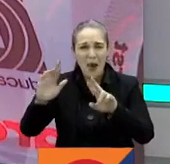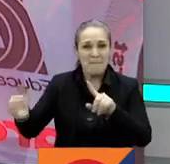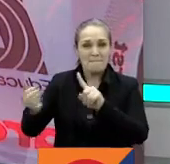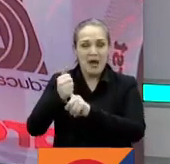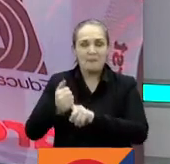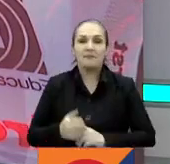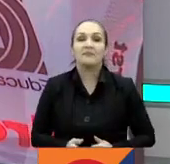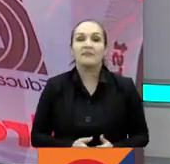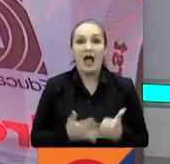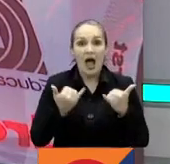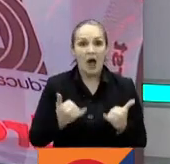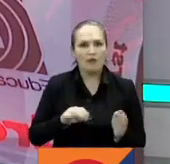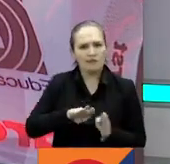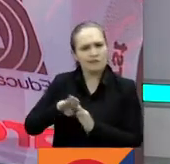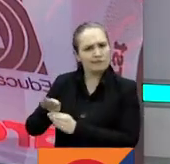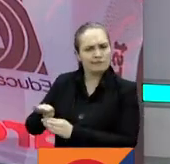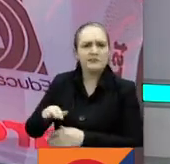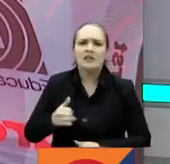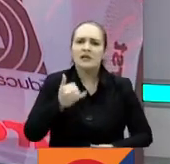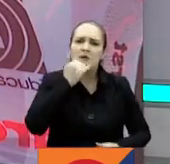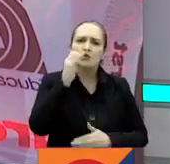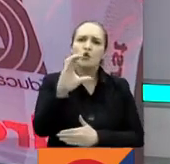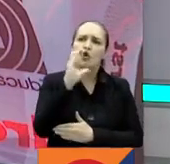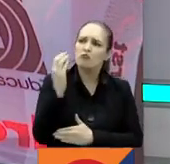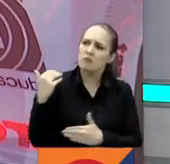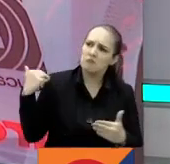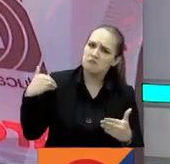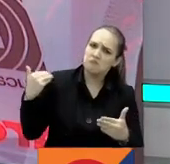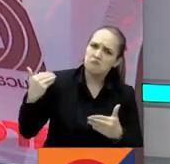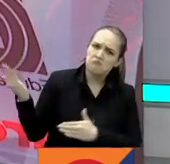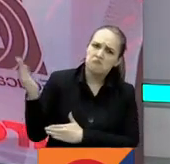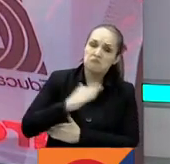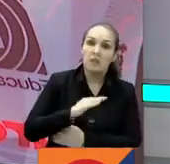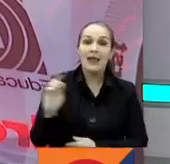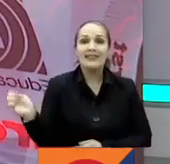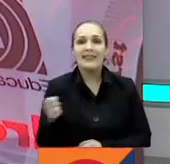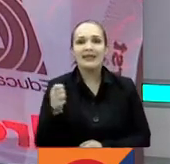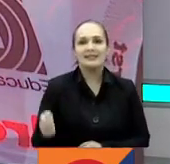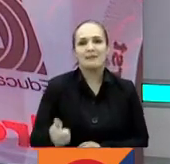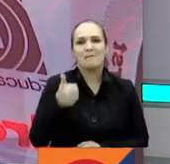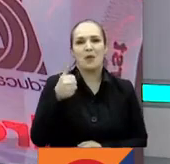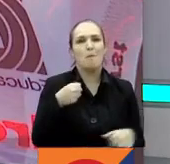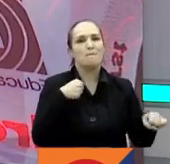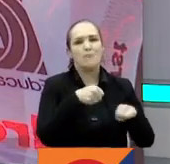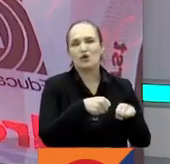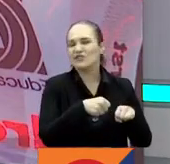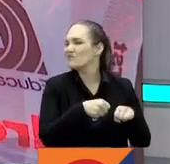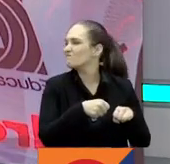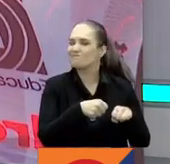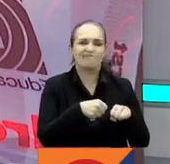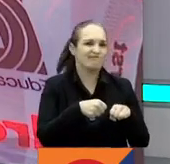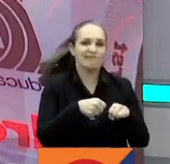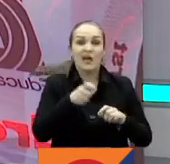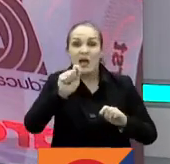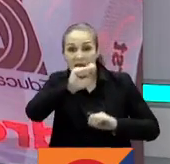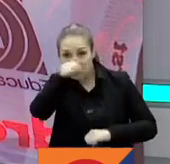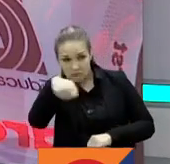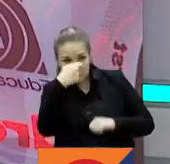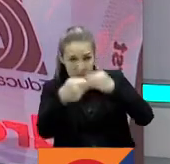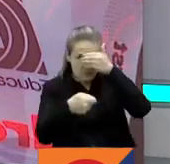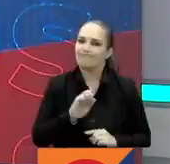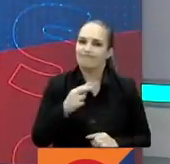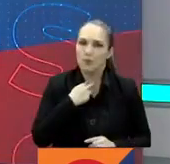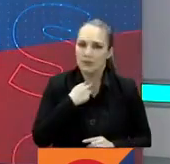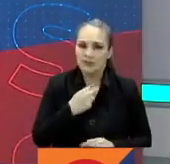momento, veamos el balance de lo que pasó con los colombianos. Muy bien en tenis, mal en boxeo, en esgrima, donde quedamos eliminados en primera